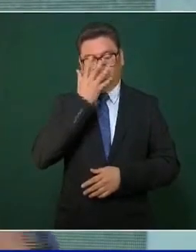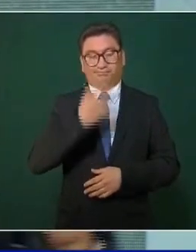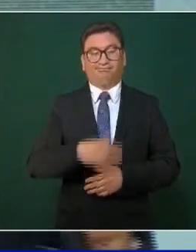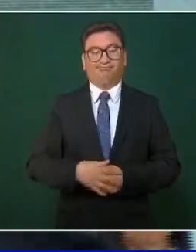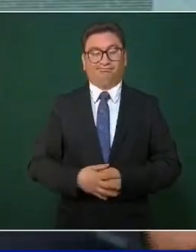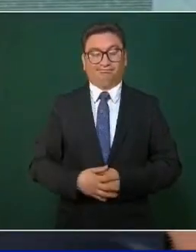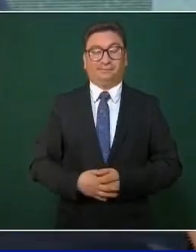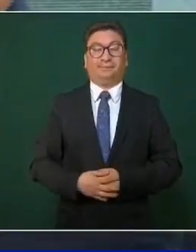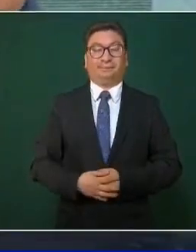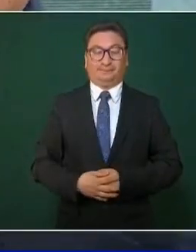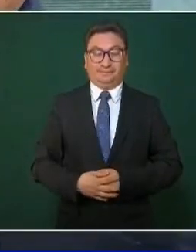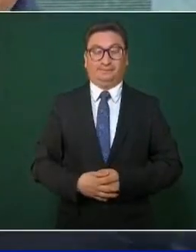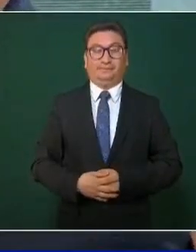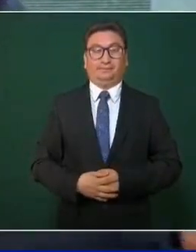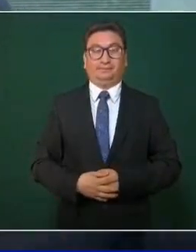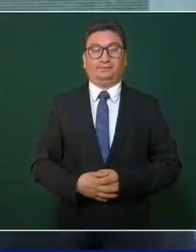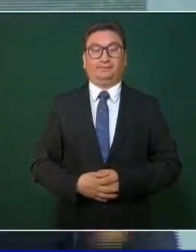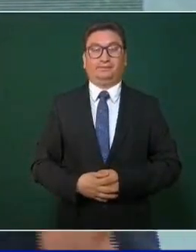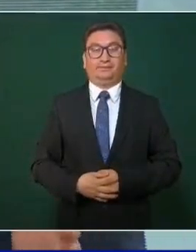y